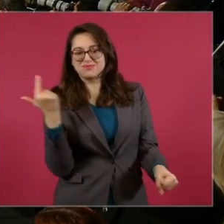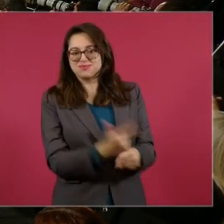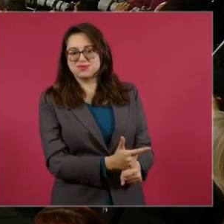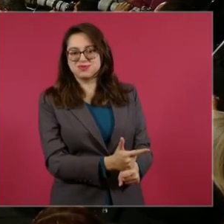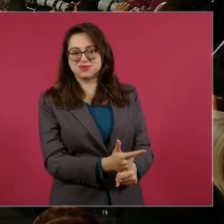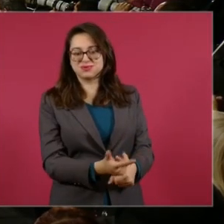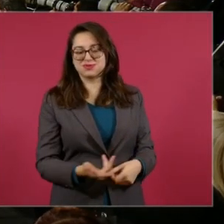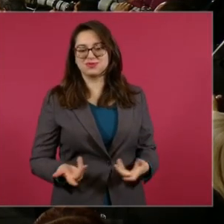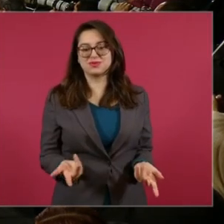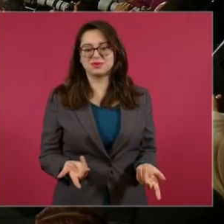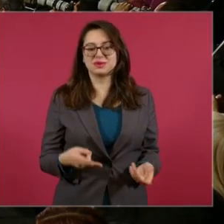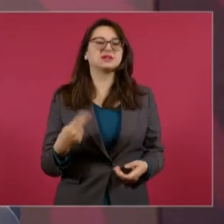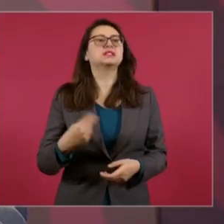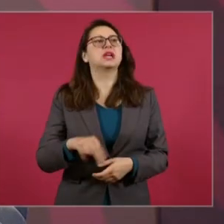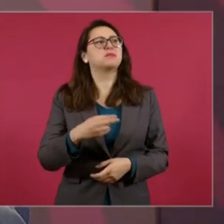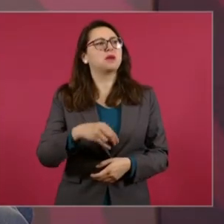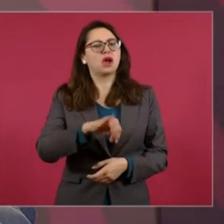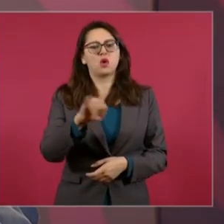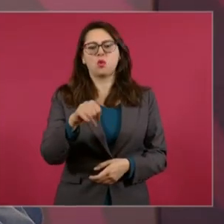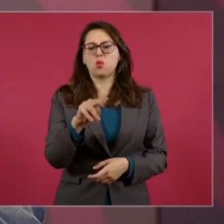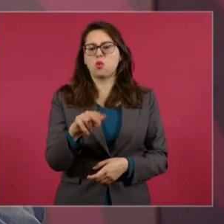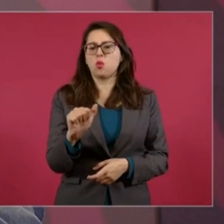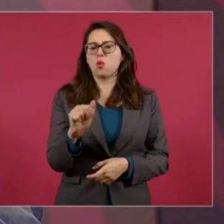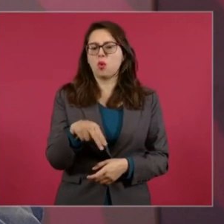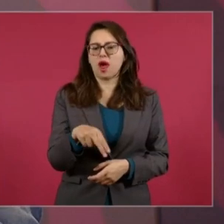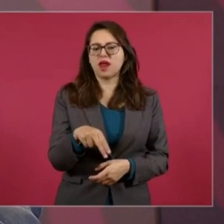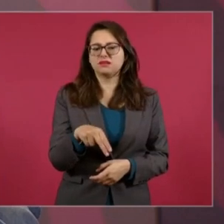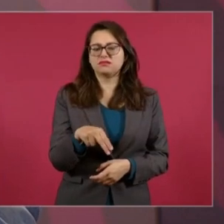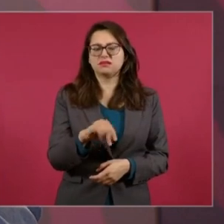Sí, Juan Pardinas, creo que se llama,